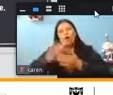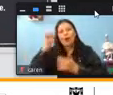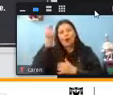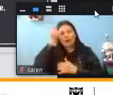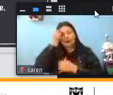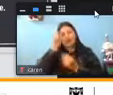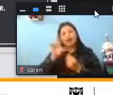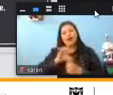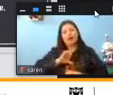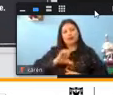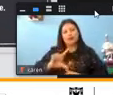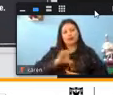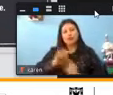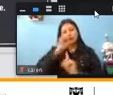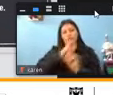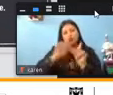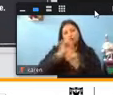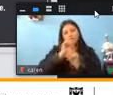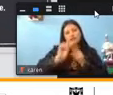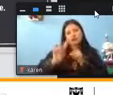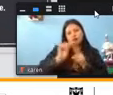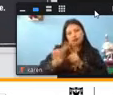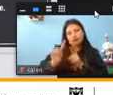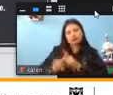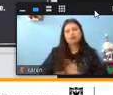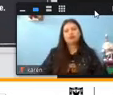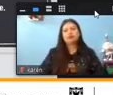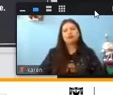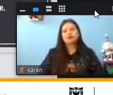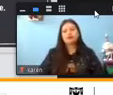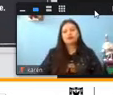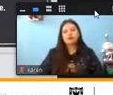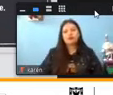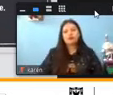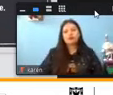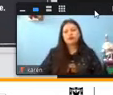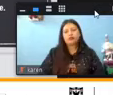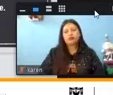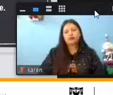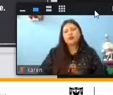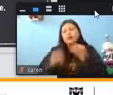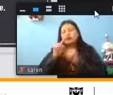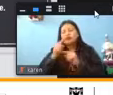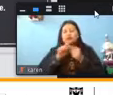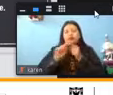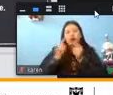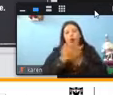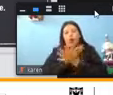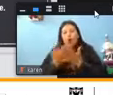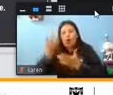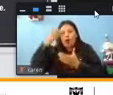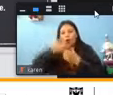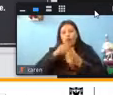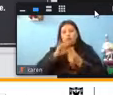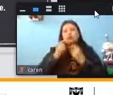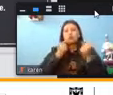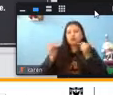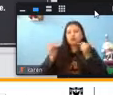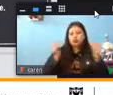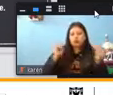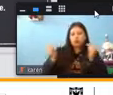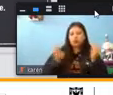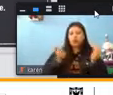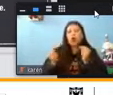diversos actores sociales en las distintas regiones, que hay un cierto centralismo en las discusiones y hay